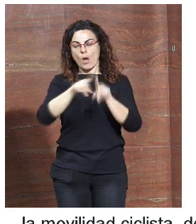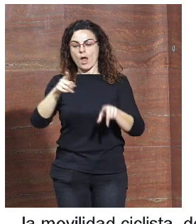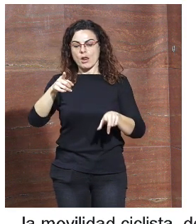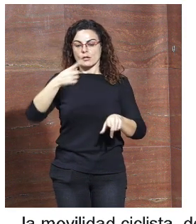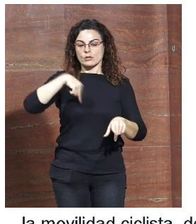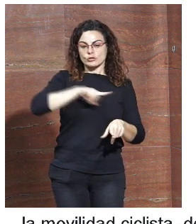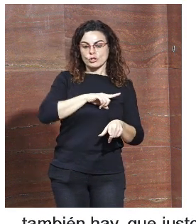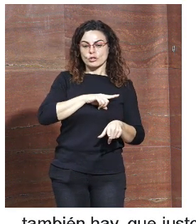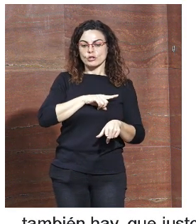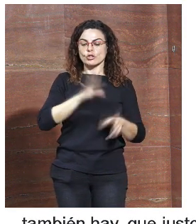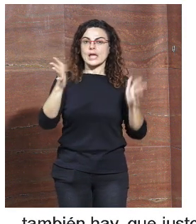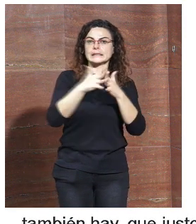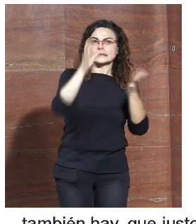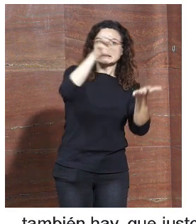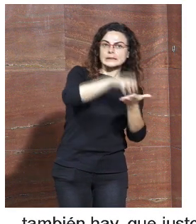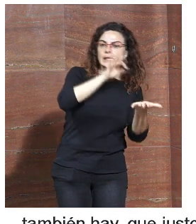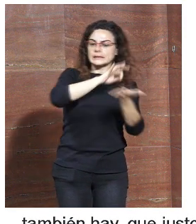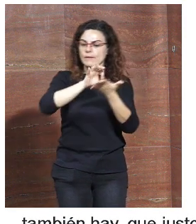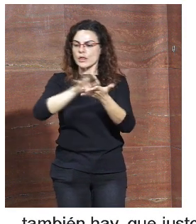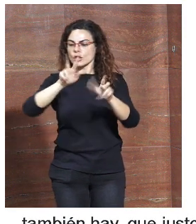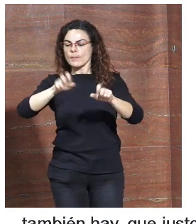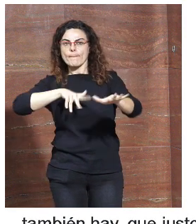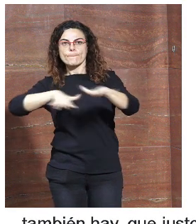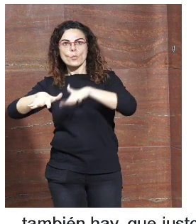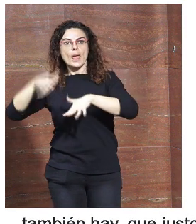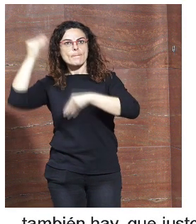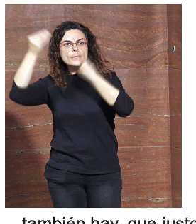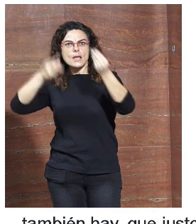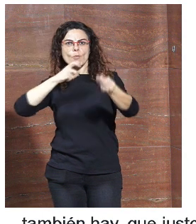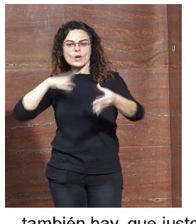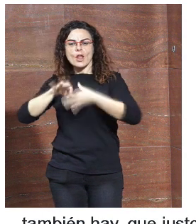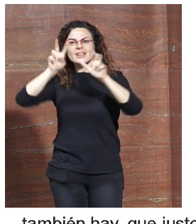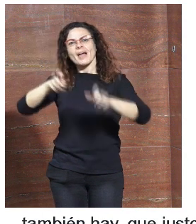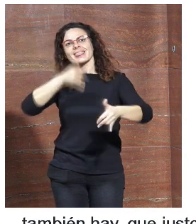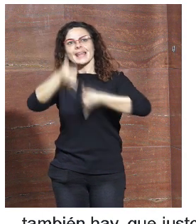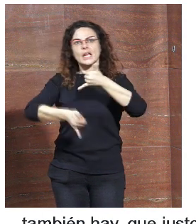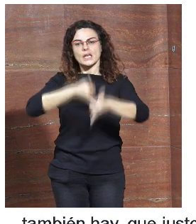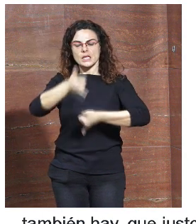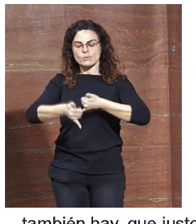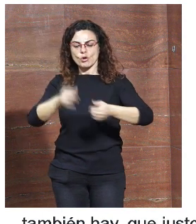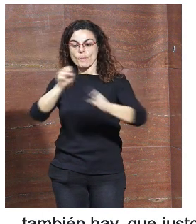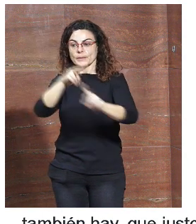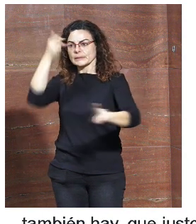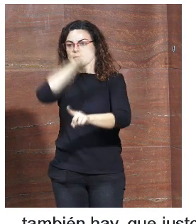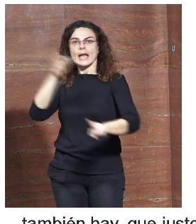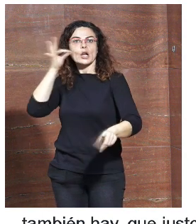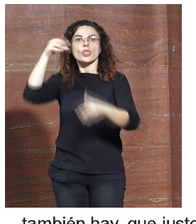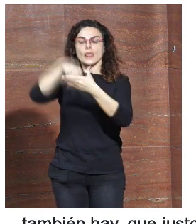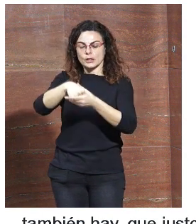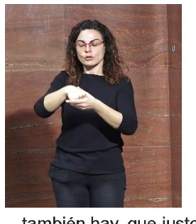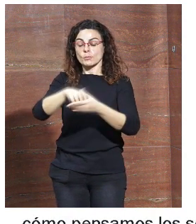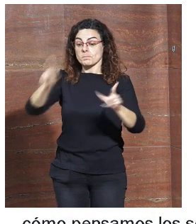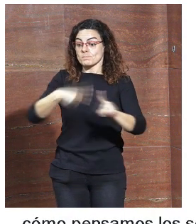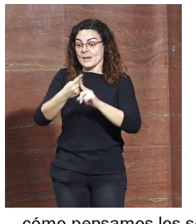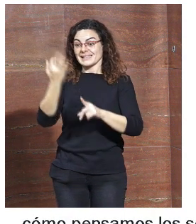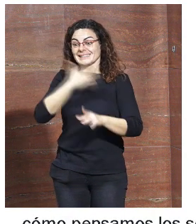los servicios y las infraestructuras y toda la movilidad ciclista con esta perspectiva de género, y que además sean